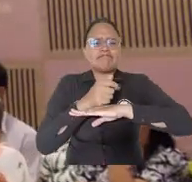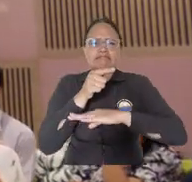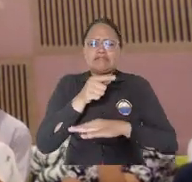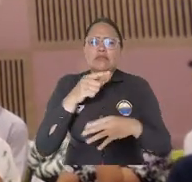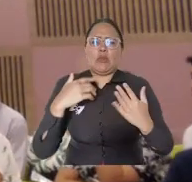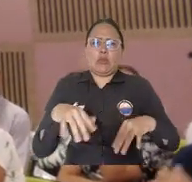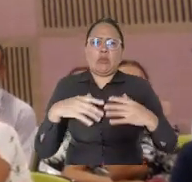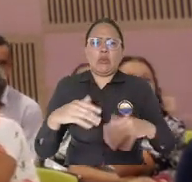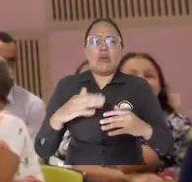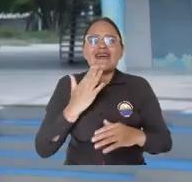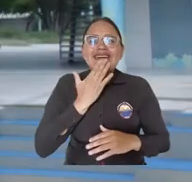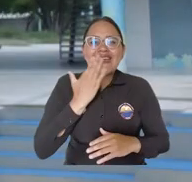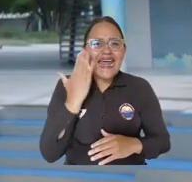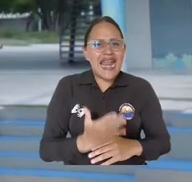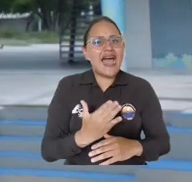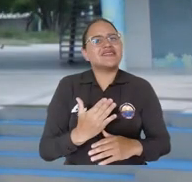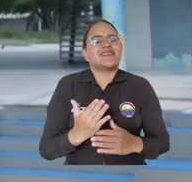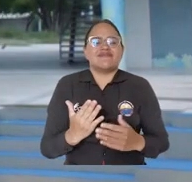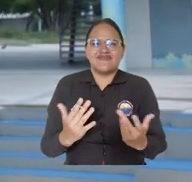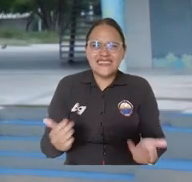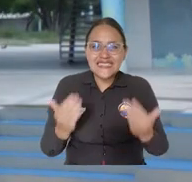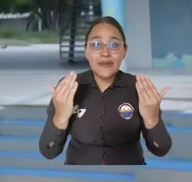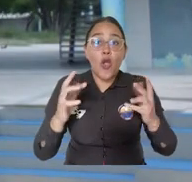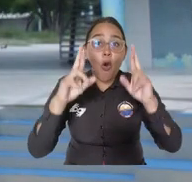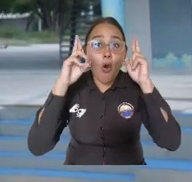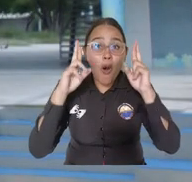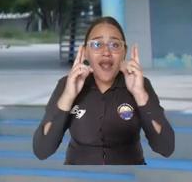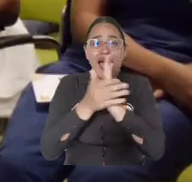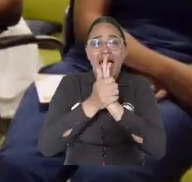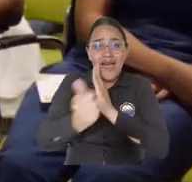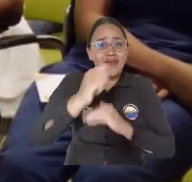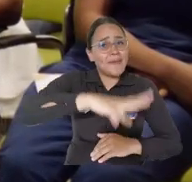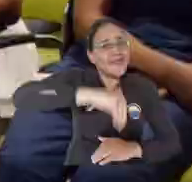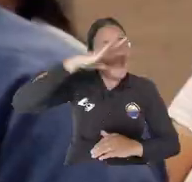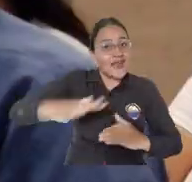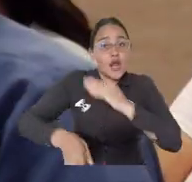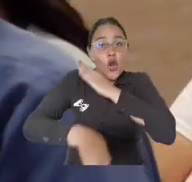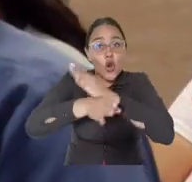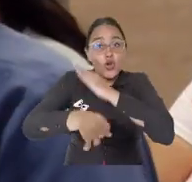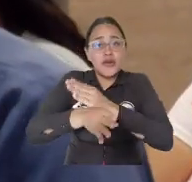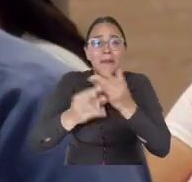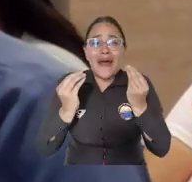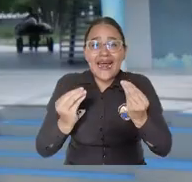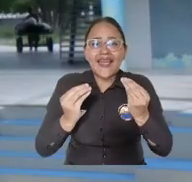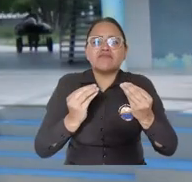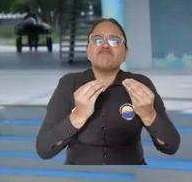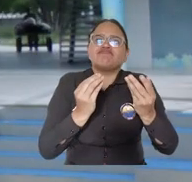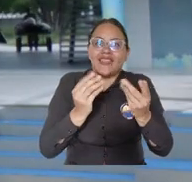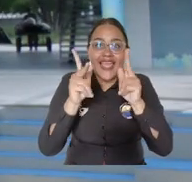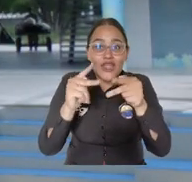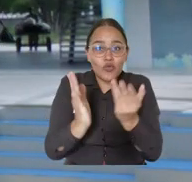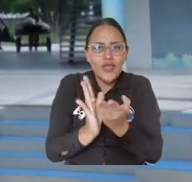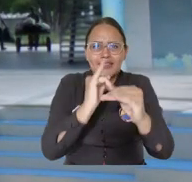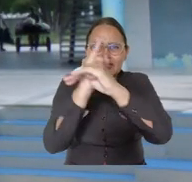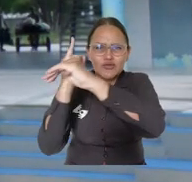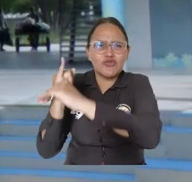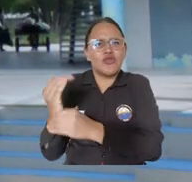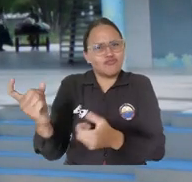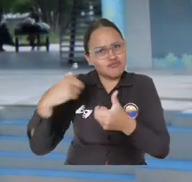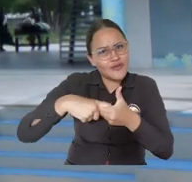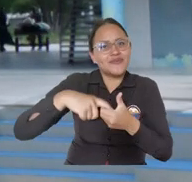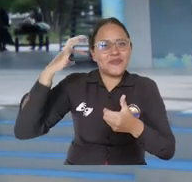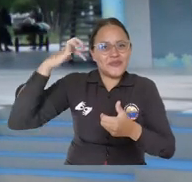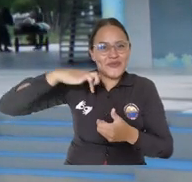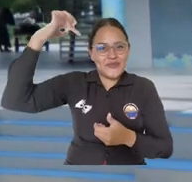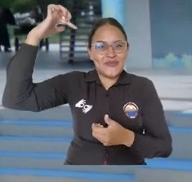Al rector Pablo Vera, mi reconocimiento, mi felicitación, que ojalá el programa continúe, permite que estudiantes de